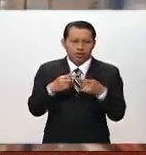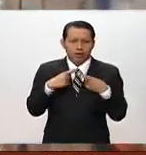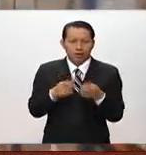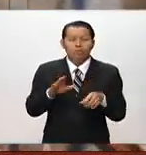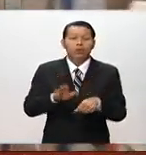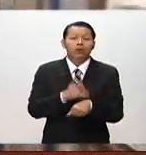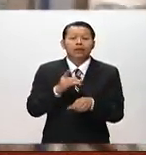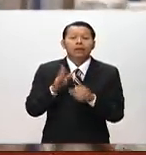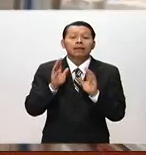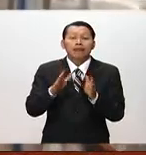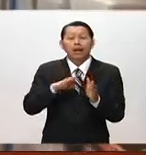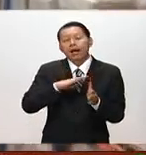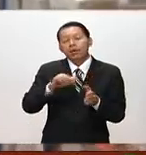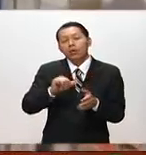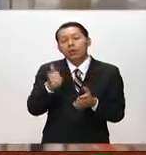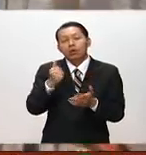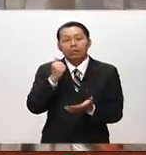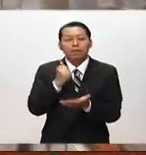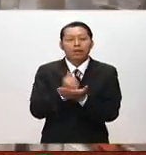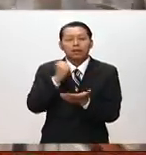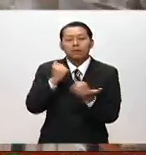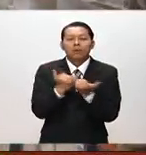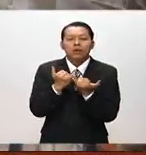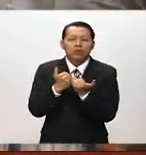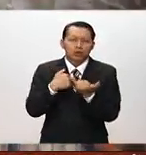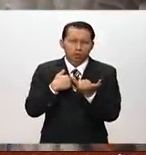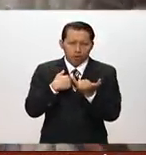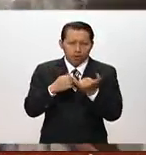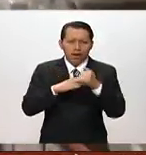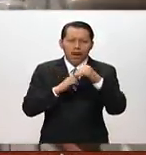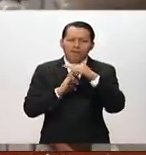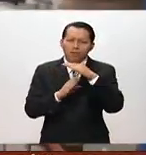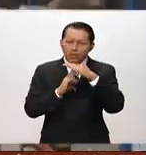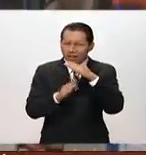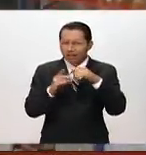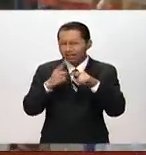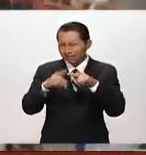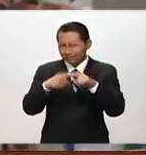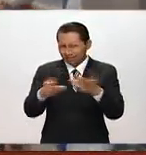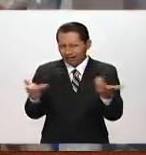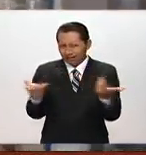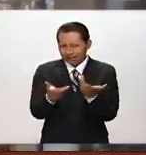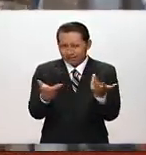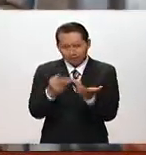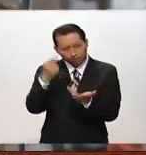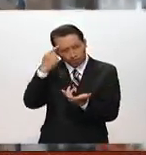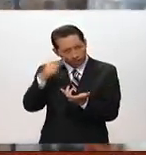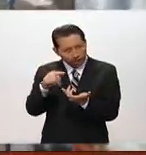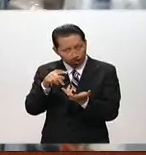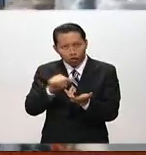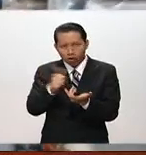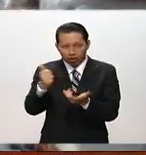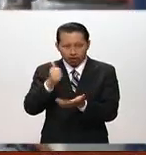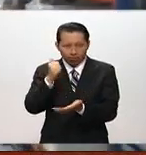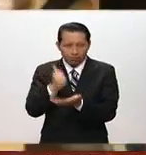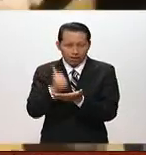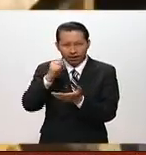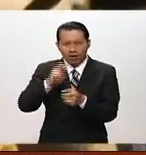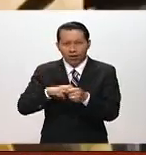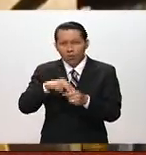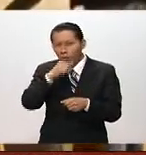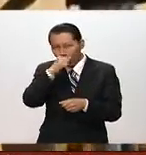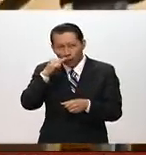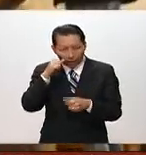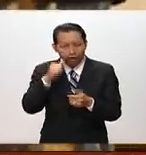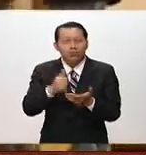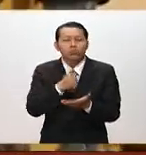ya compró otra marca y yo estoy ahorita abriendo bodegas de Cross Dog para esa otra marca en Juárez, Ciudad